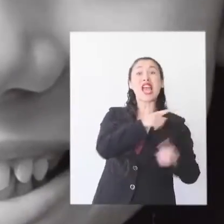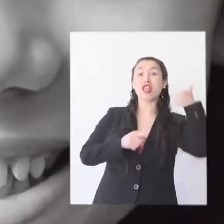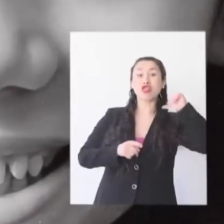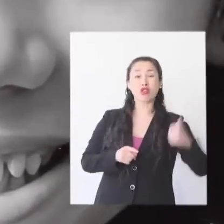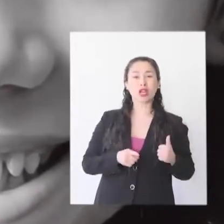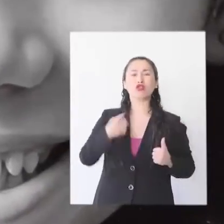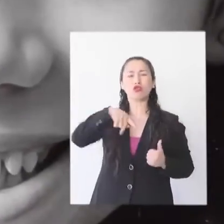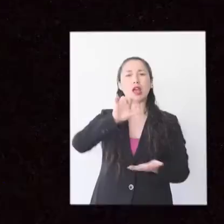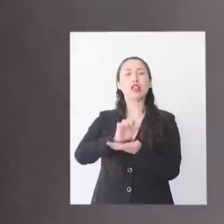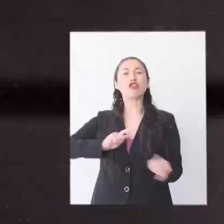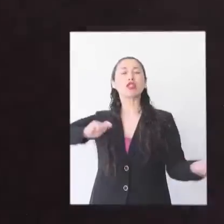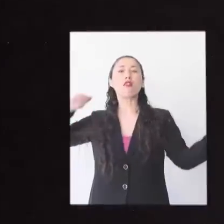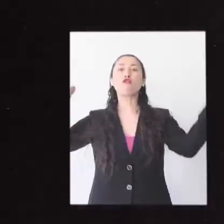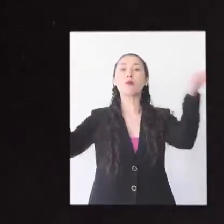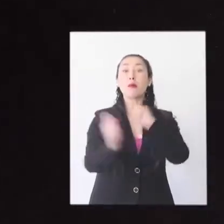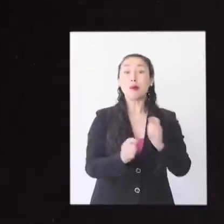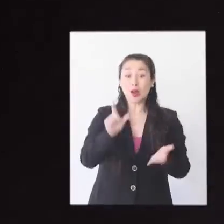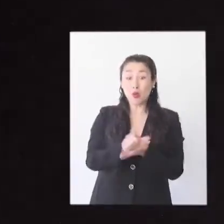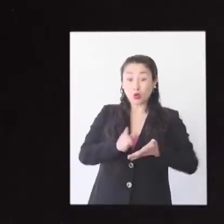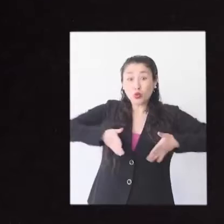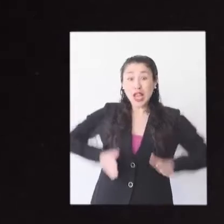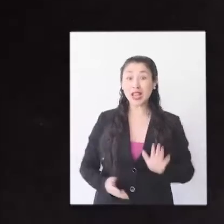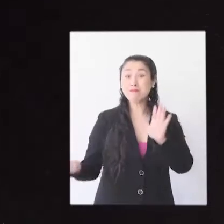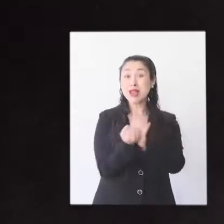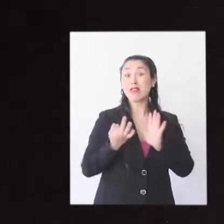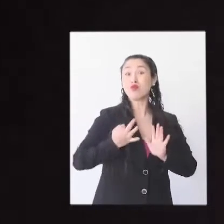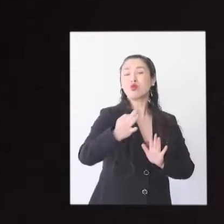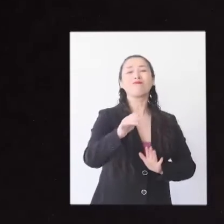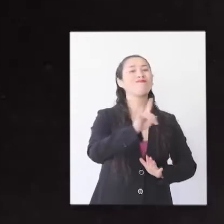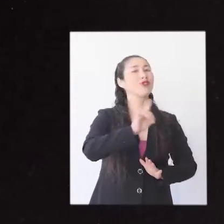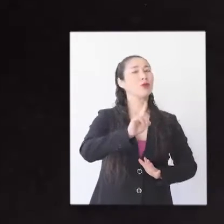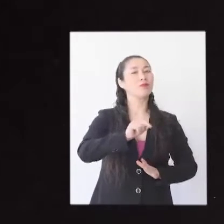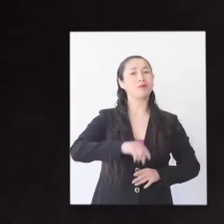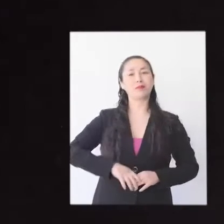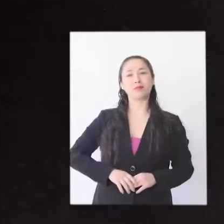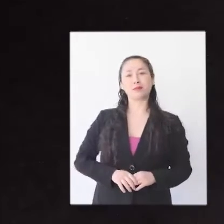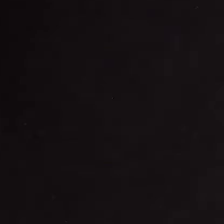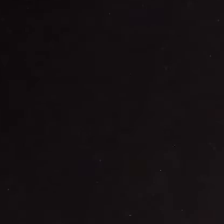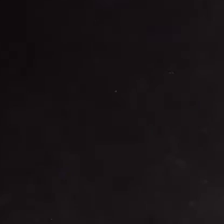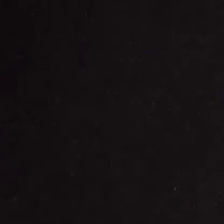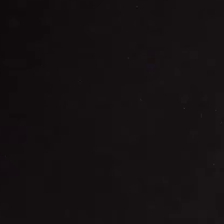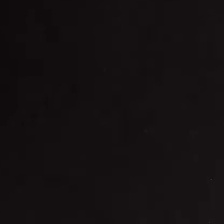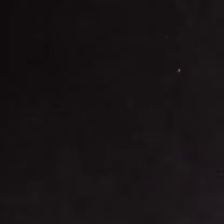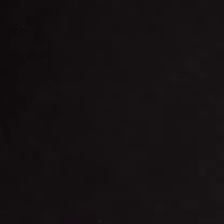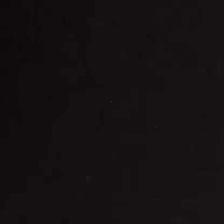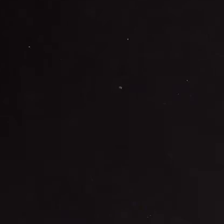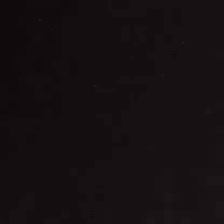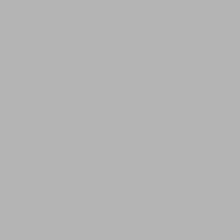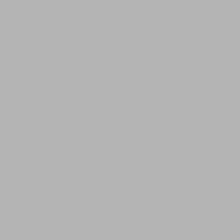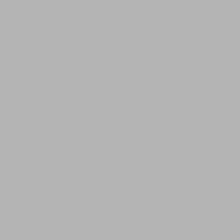donde vive Antonia. Reformemos el Estado para que el lugar donde nazcas no marque tu futuro.